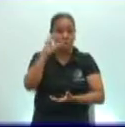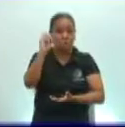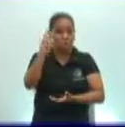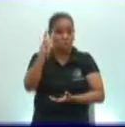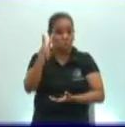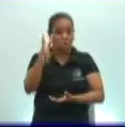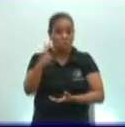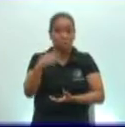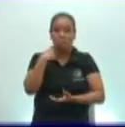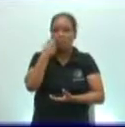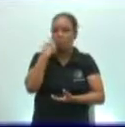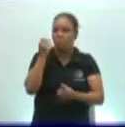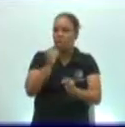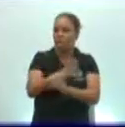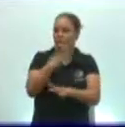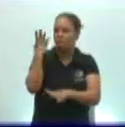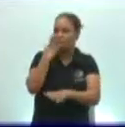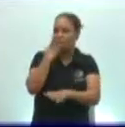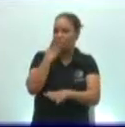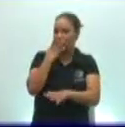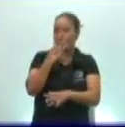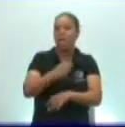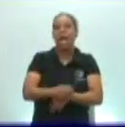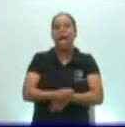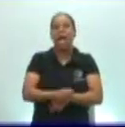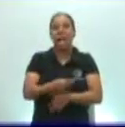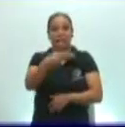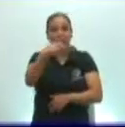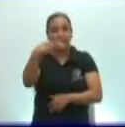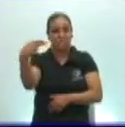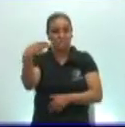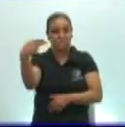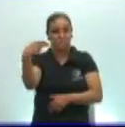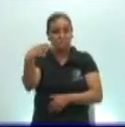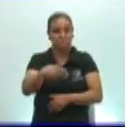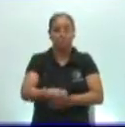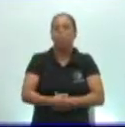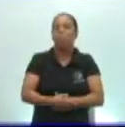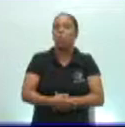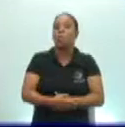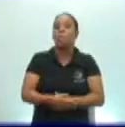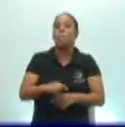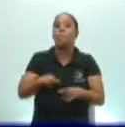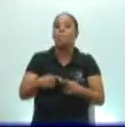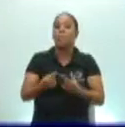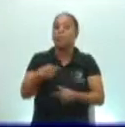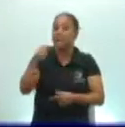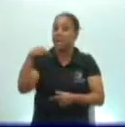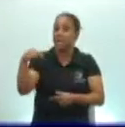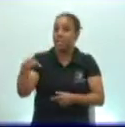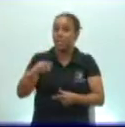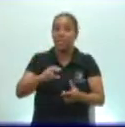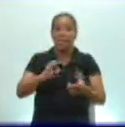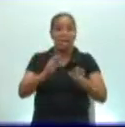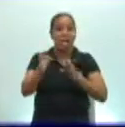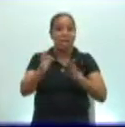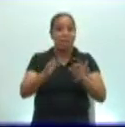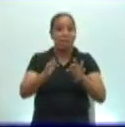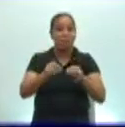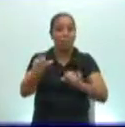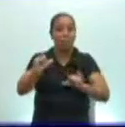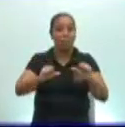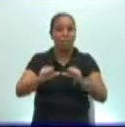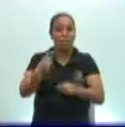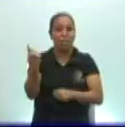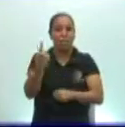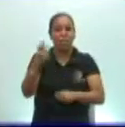color blanco estamos representando los átomos de hidrógeno. Por tanto, para escribir la fórmula química, primero buscamos,